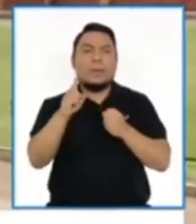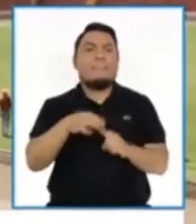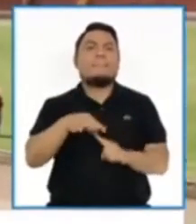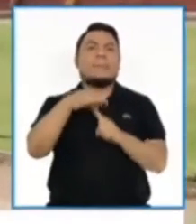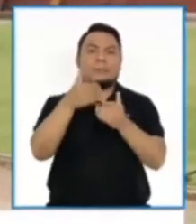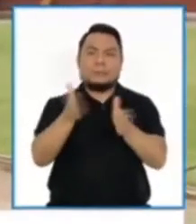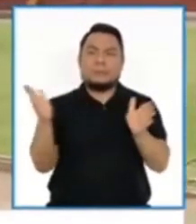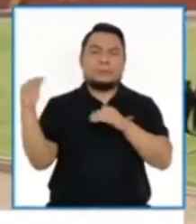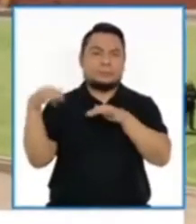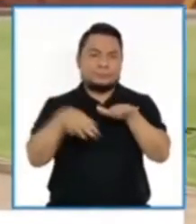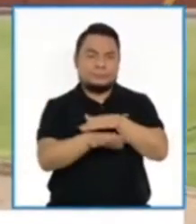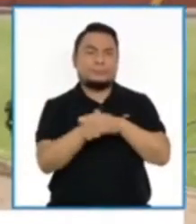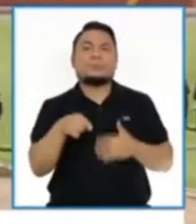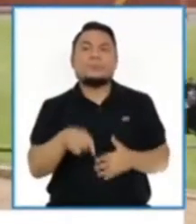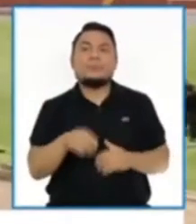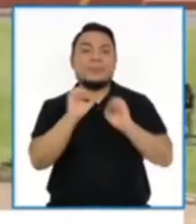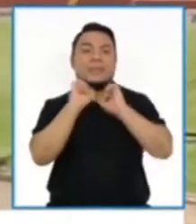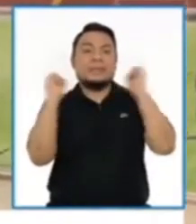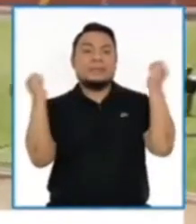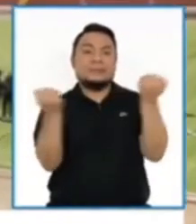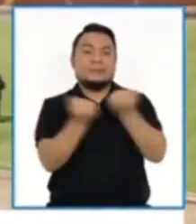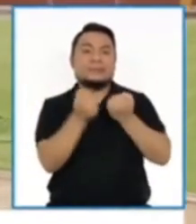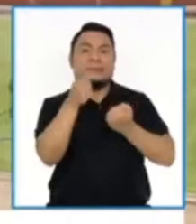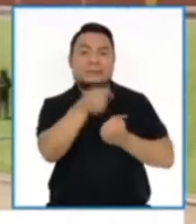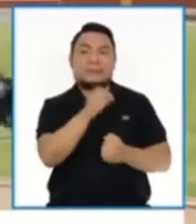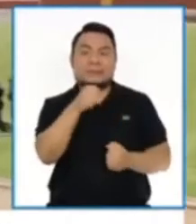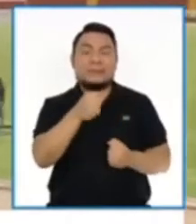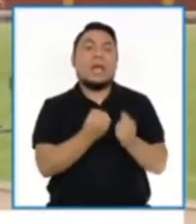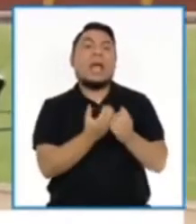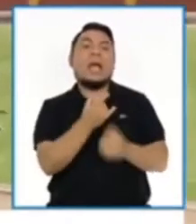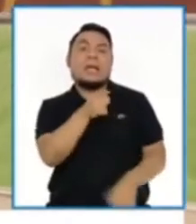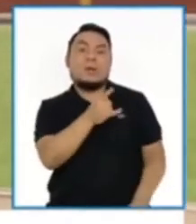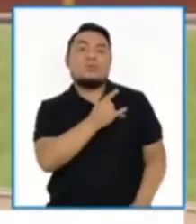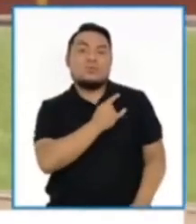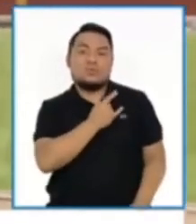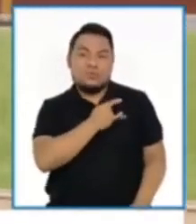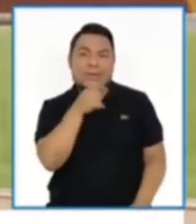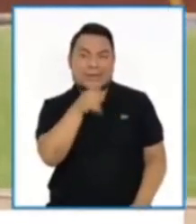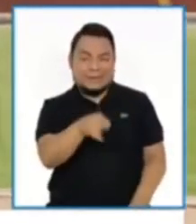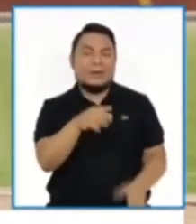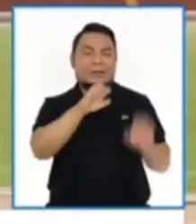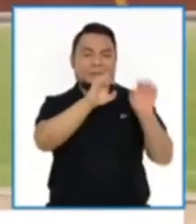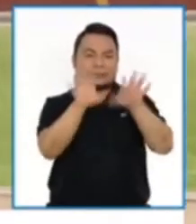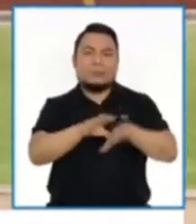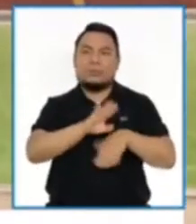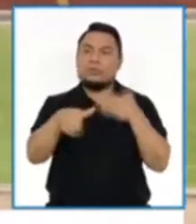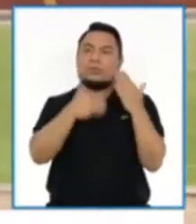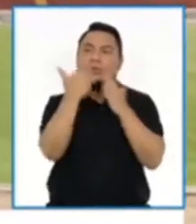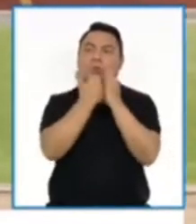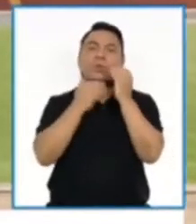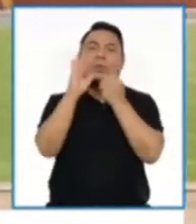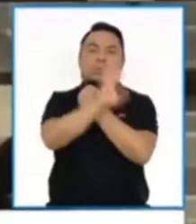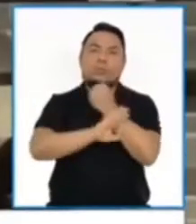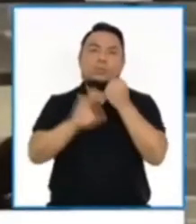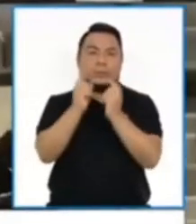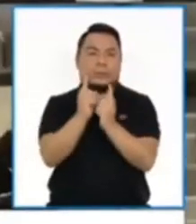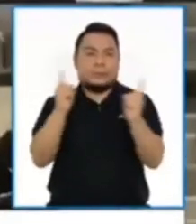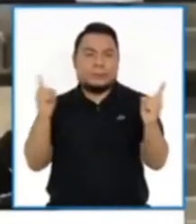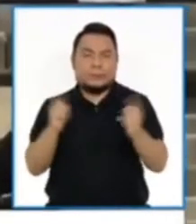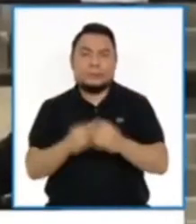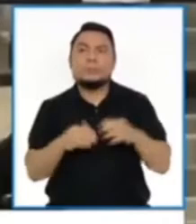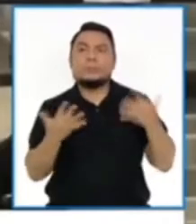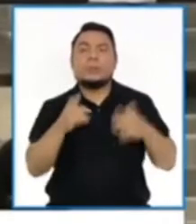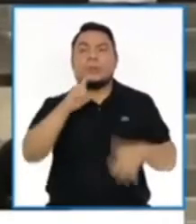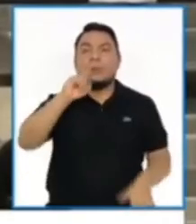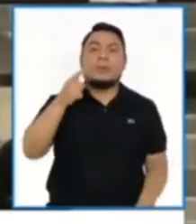El examen se realizará en el Estadio Monumental de la UNSA, que es habilitado para cumplir con todos los protocolos de bioseguridad. Son